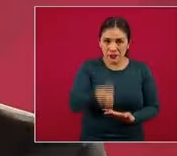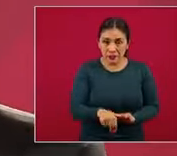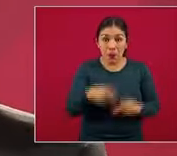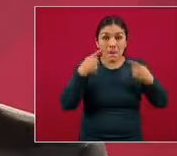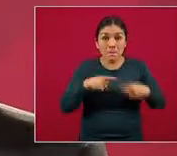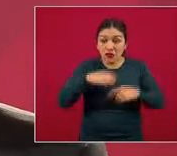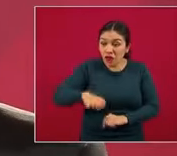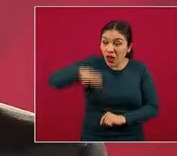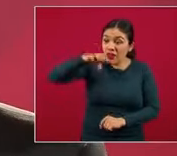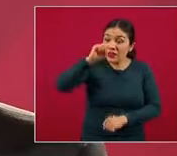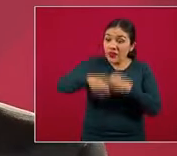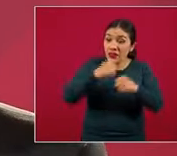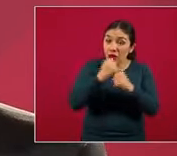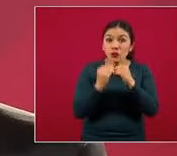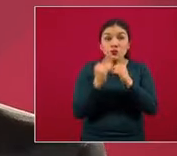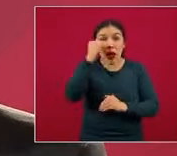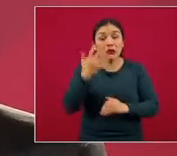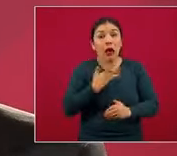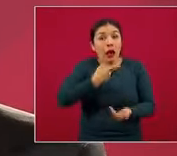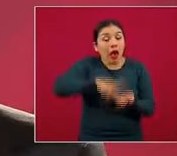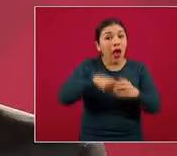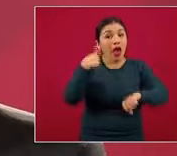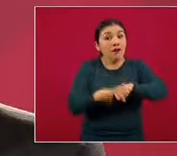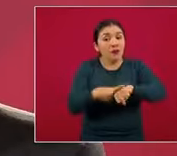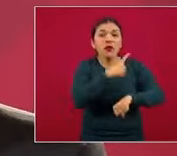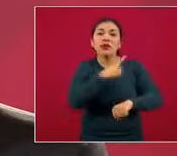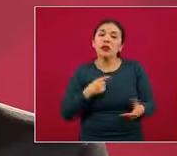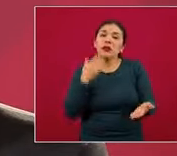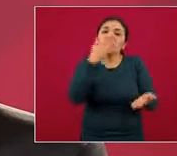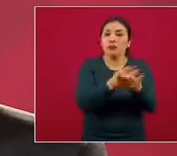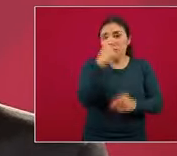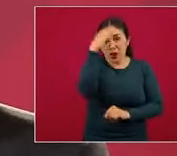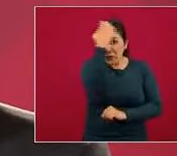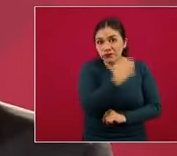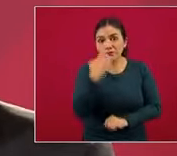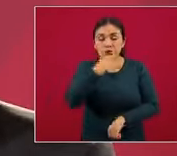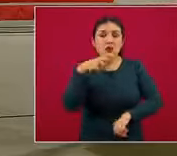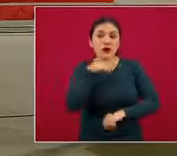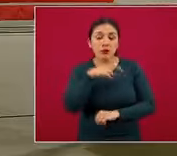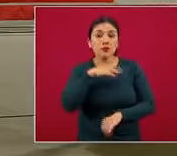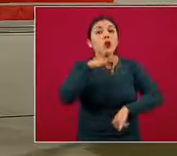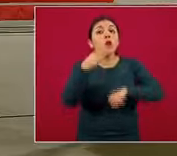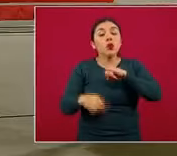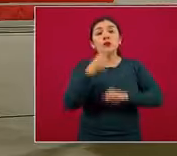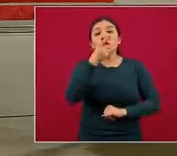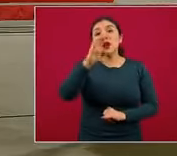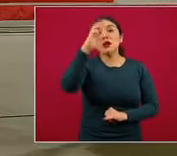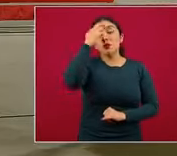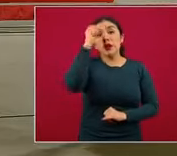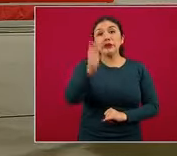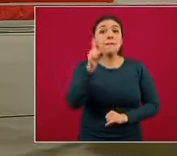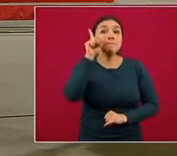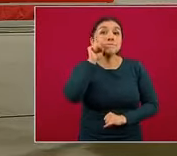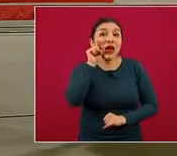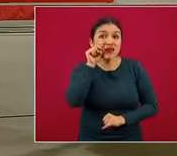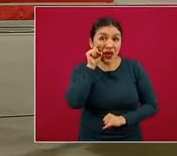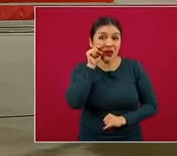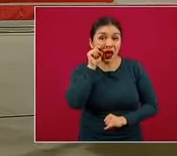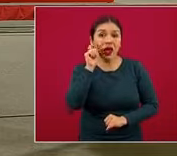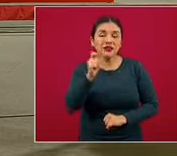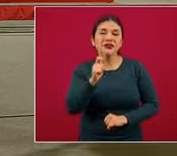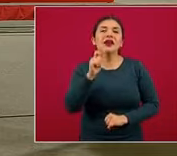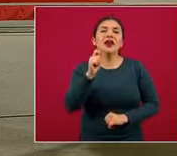Personas mayores de 60 o con enfermedades crónicas, acudir a valoración. Y por último, recordar que mañana es